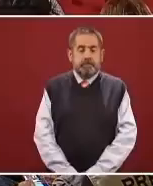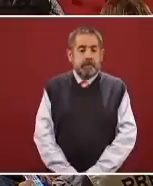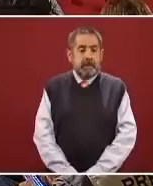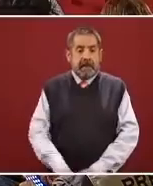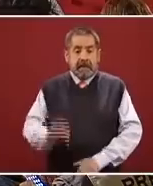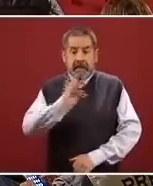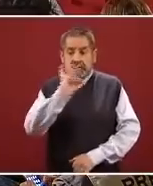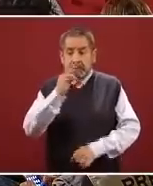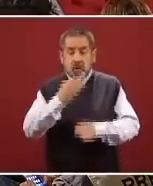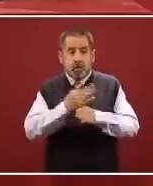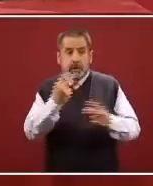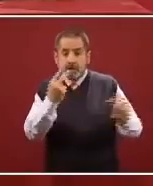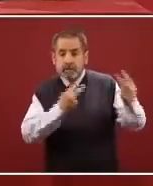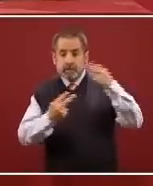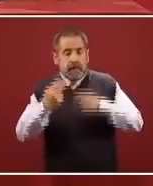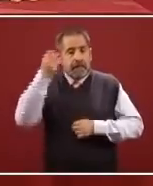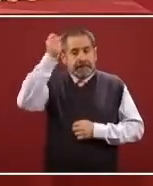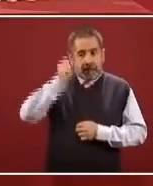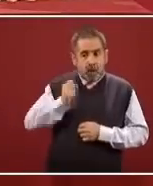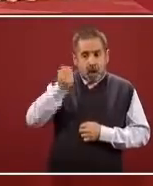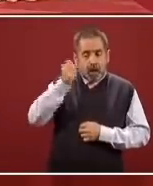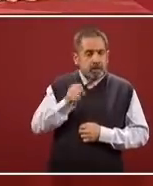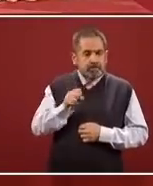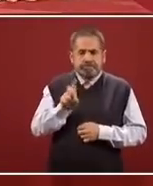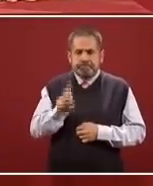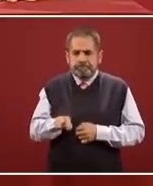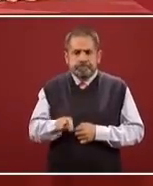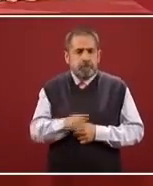Sinaloa, que se meta a nuestra página web